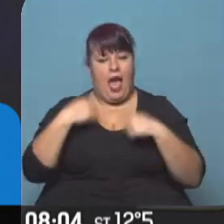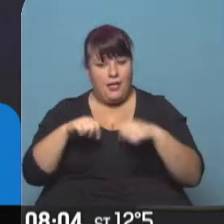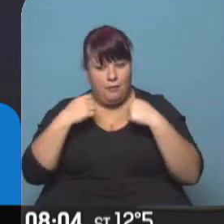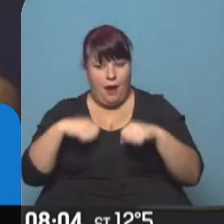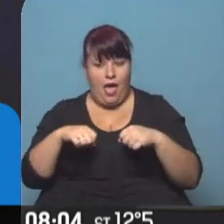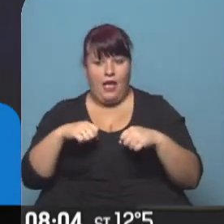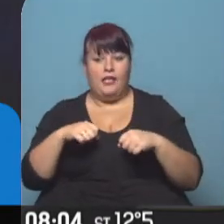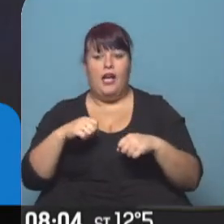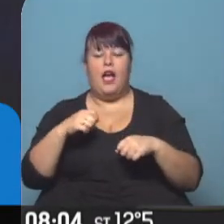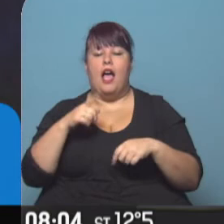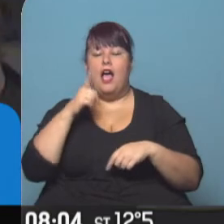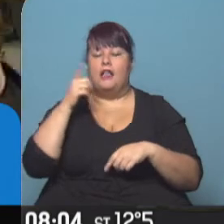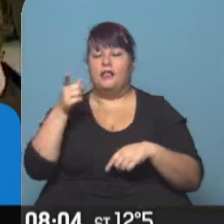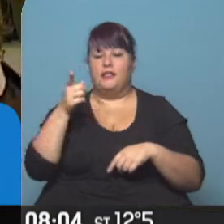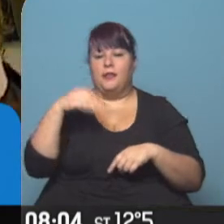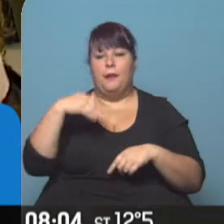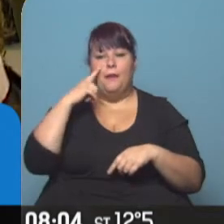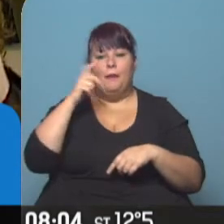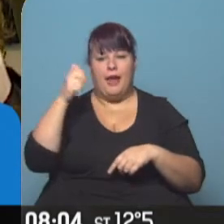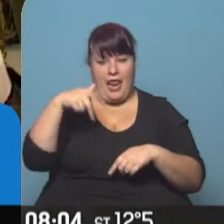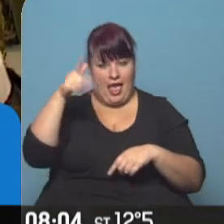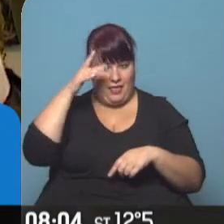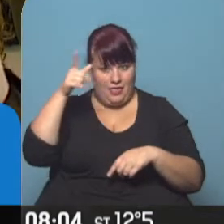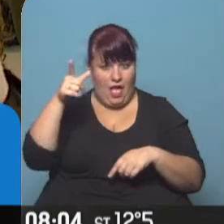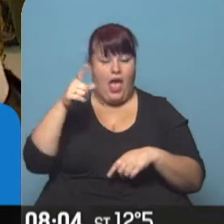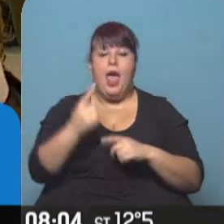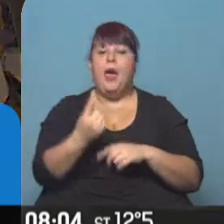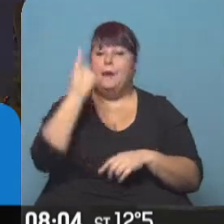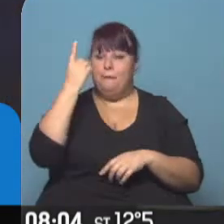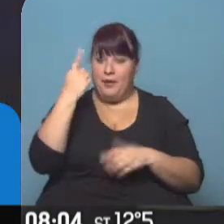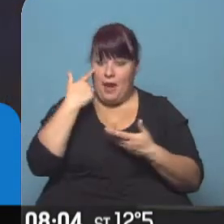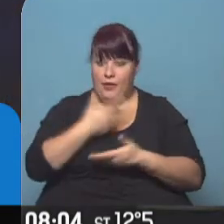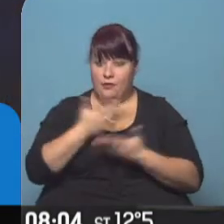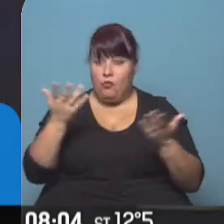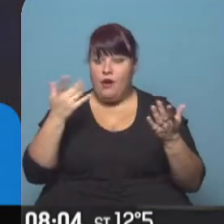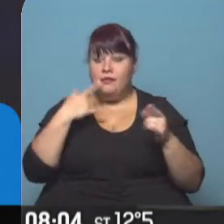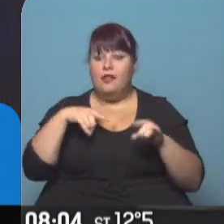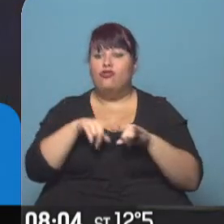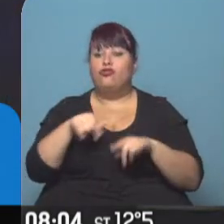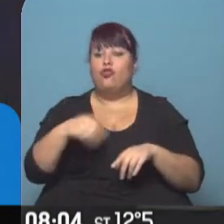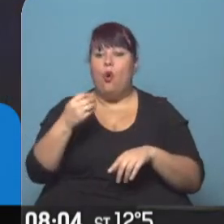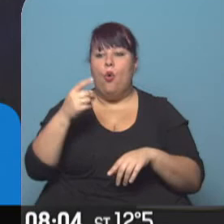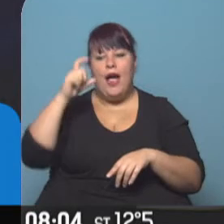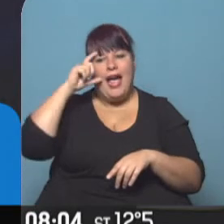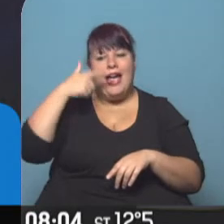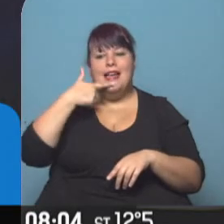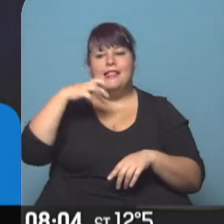se hicieron en Milán y la primera vez que presentamos esta pieza fue en